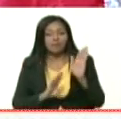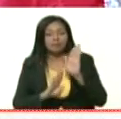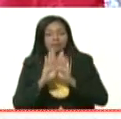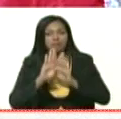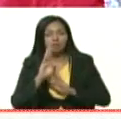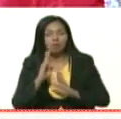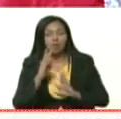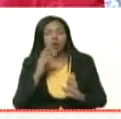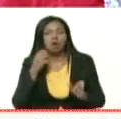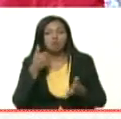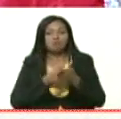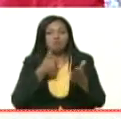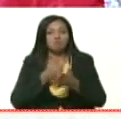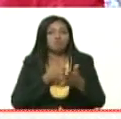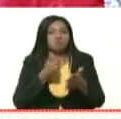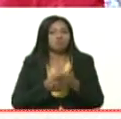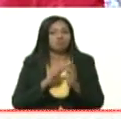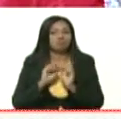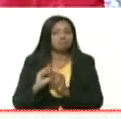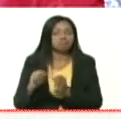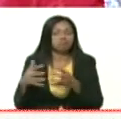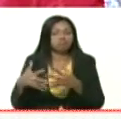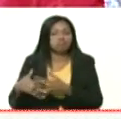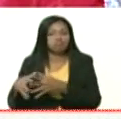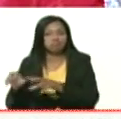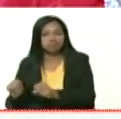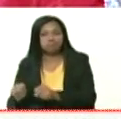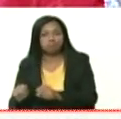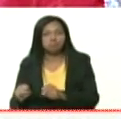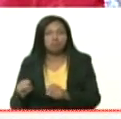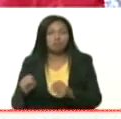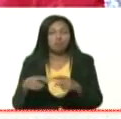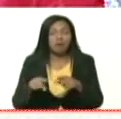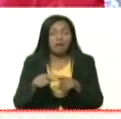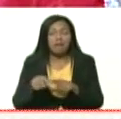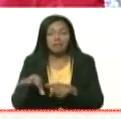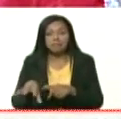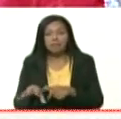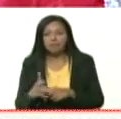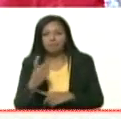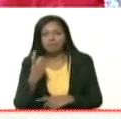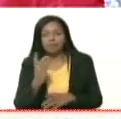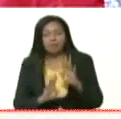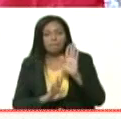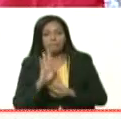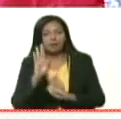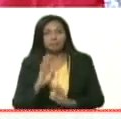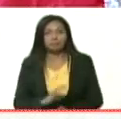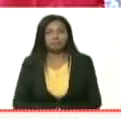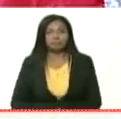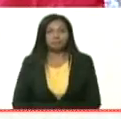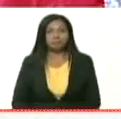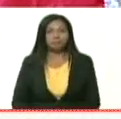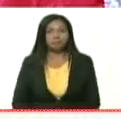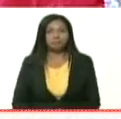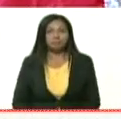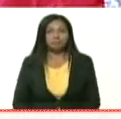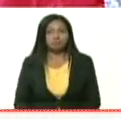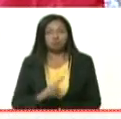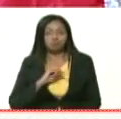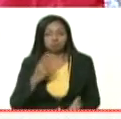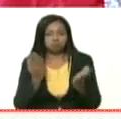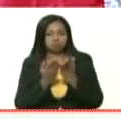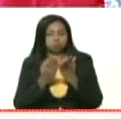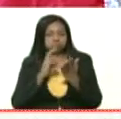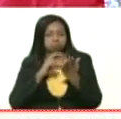contra el colonialismo, los países que estaban todavía en estado de subdesarrollo. La estudiamos bastante